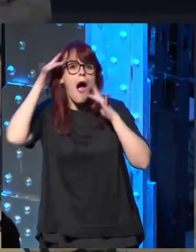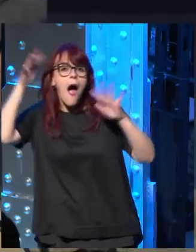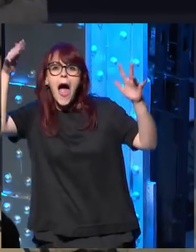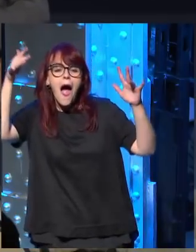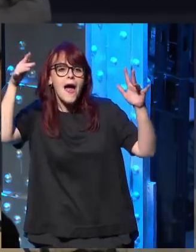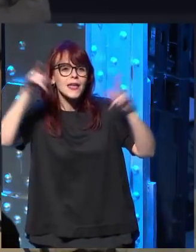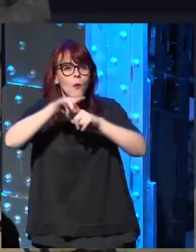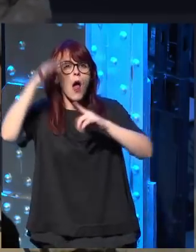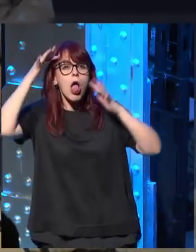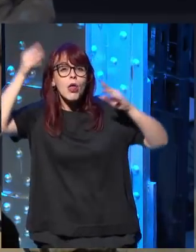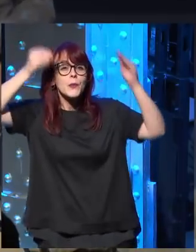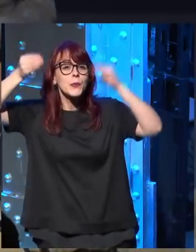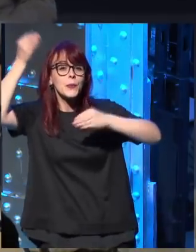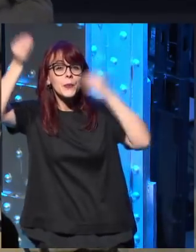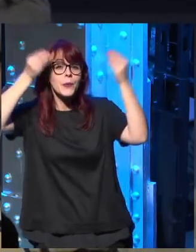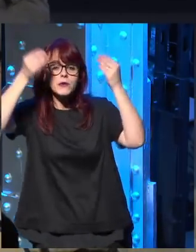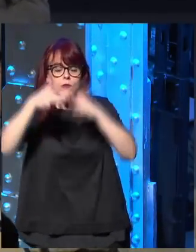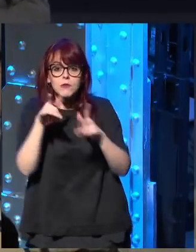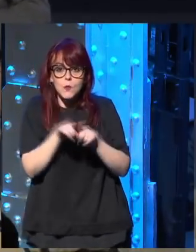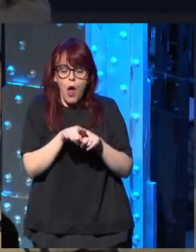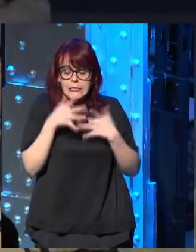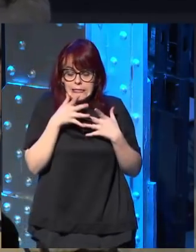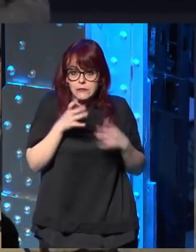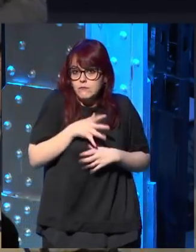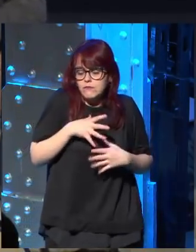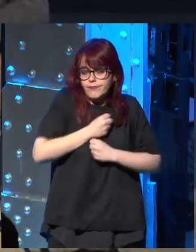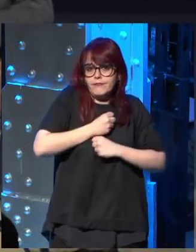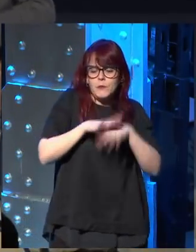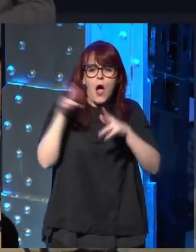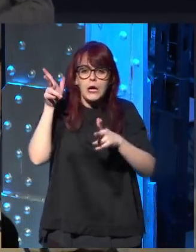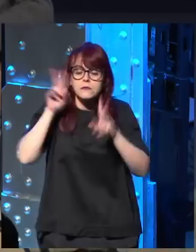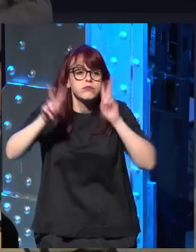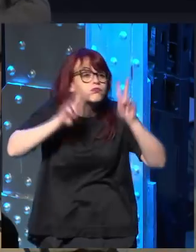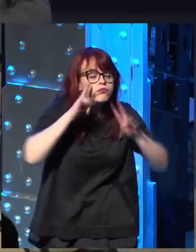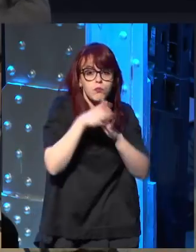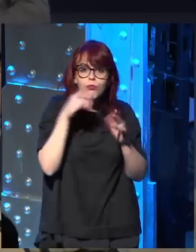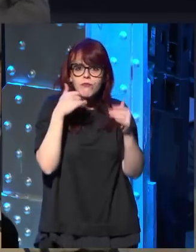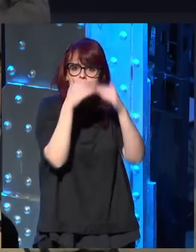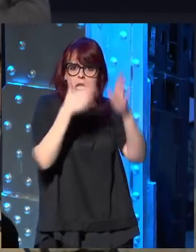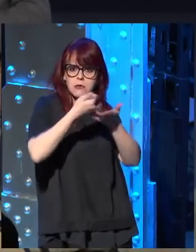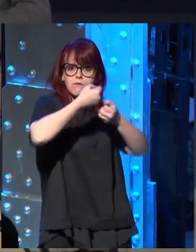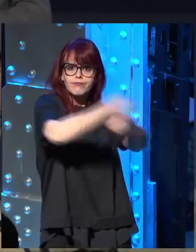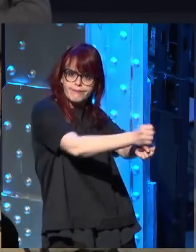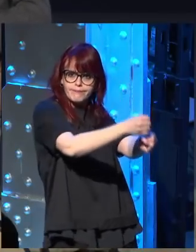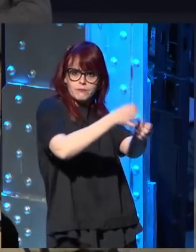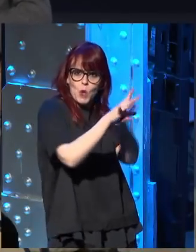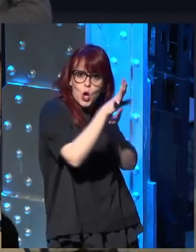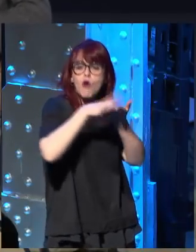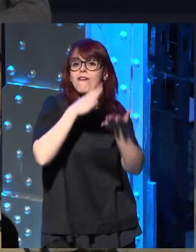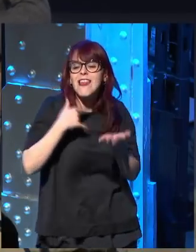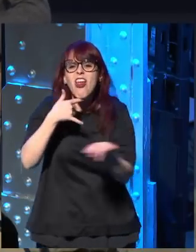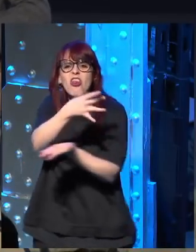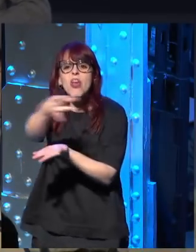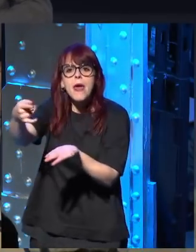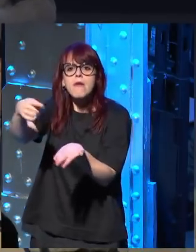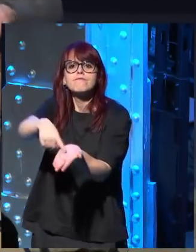Como van, en muchos casos, desesperados. Van desesperados porque los han echado de su casa, o porque quieren ir a cobrar una